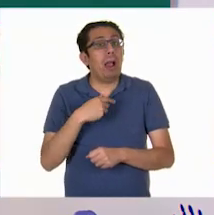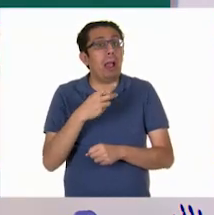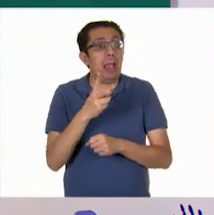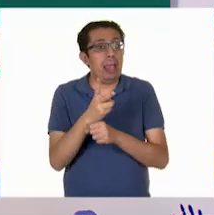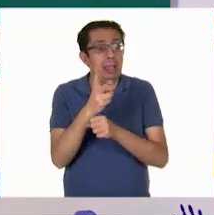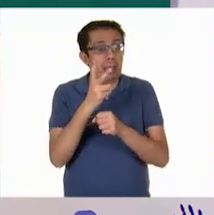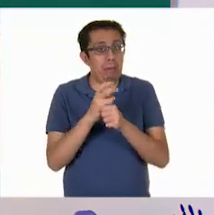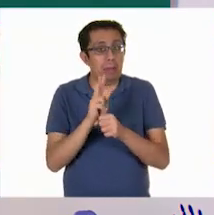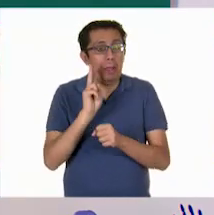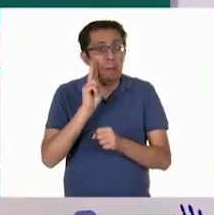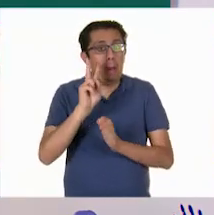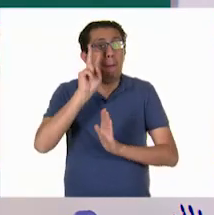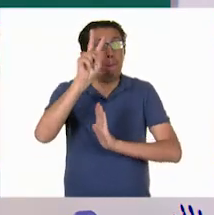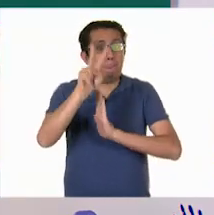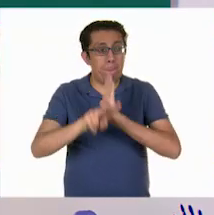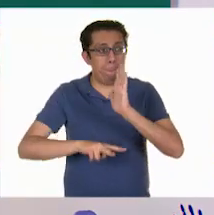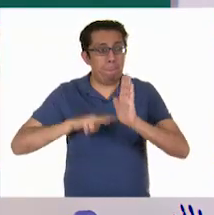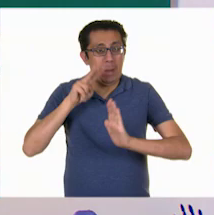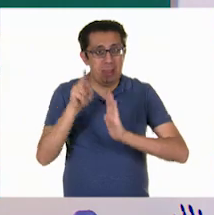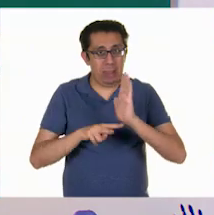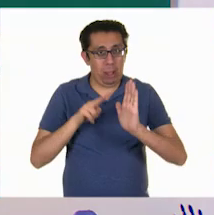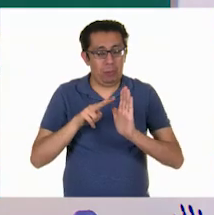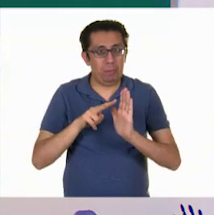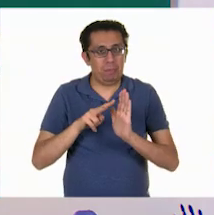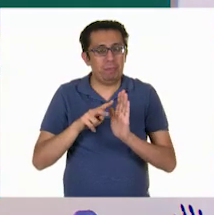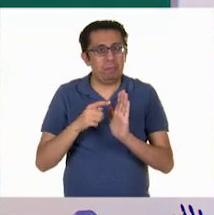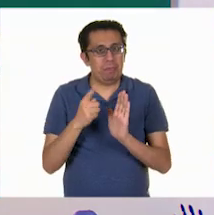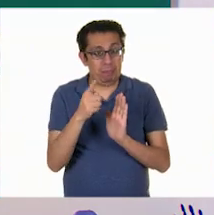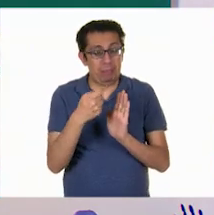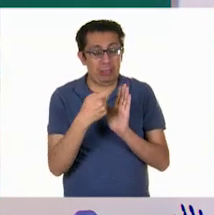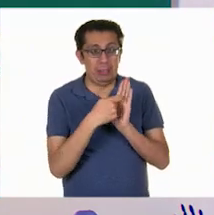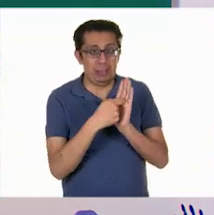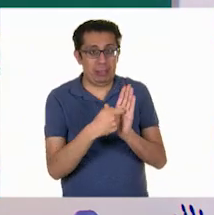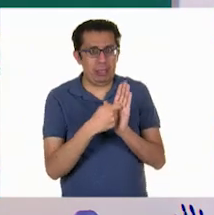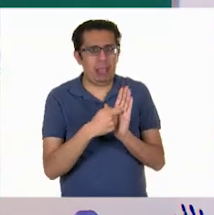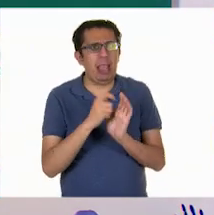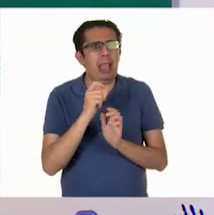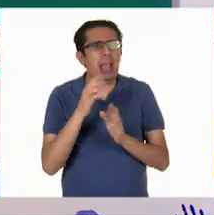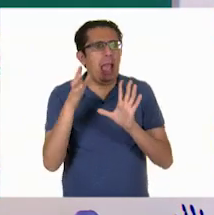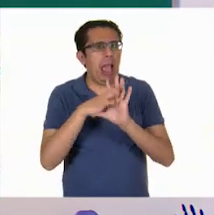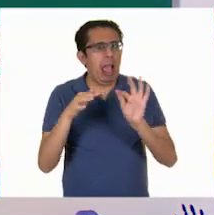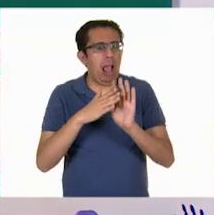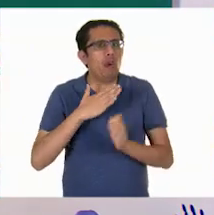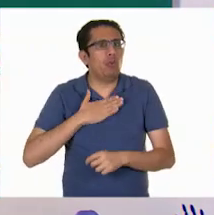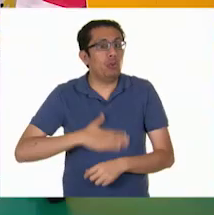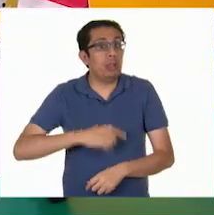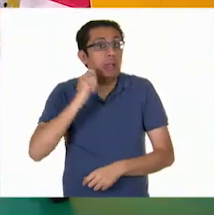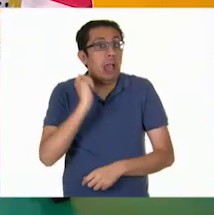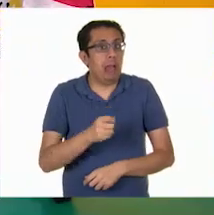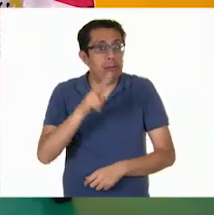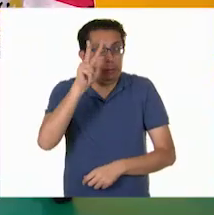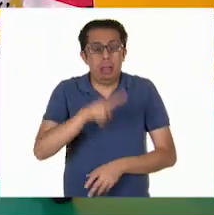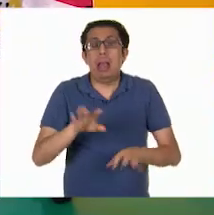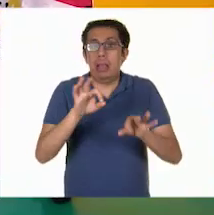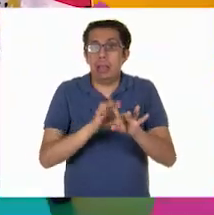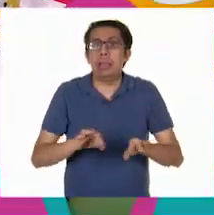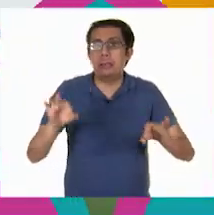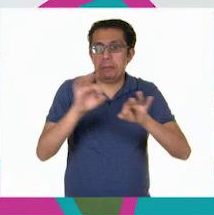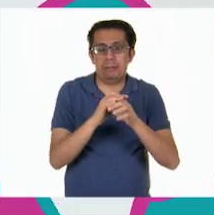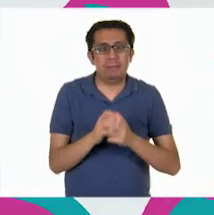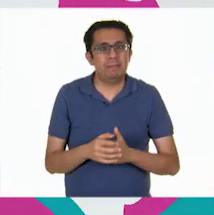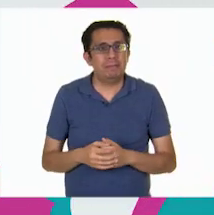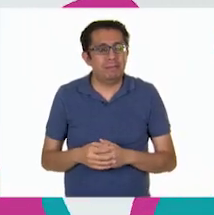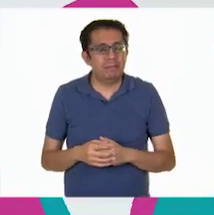video para que a través del símbolo de la justicia conozcamos un poco más de qué se trata este tema tan importante. Muy bien.